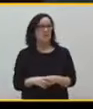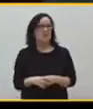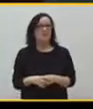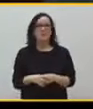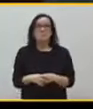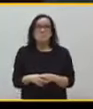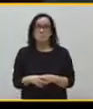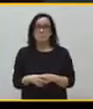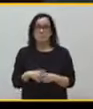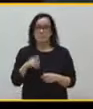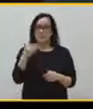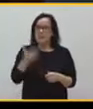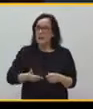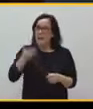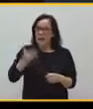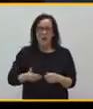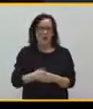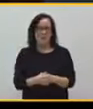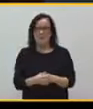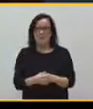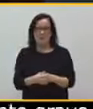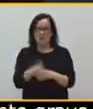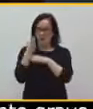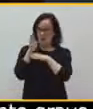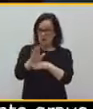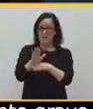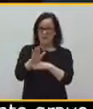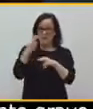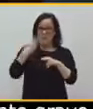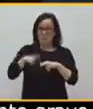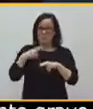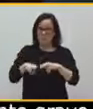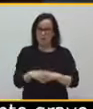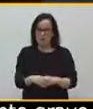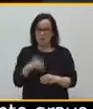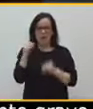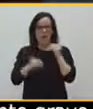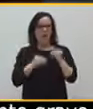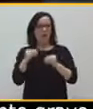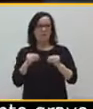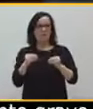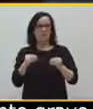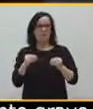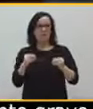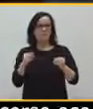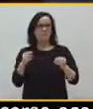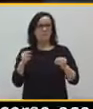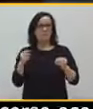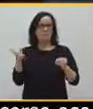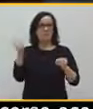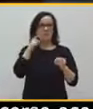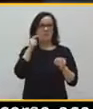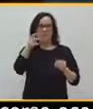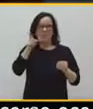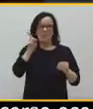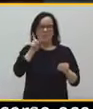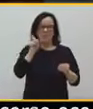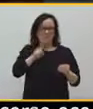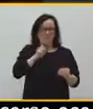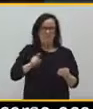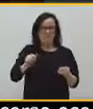grave, es muy grave en un representante político hacerse eco, como usted, de bulos, de noticias falsas.